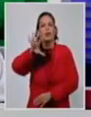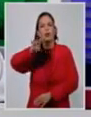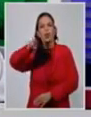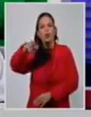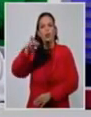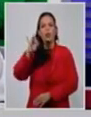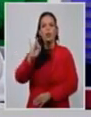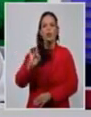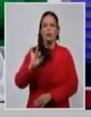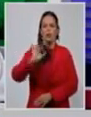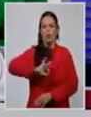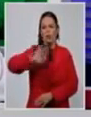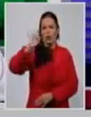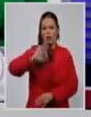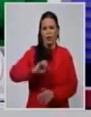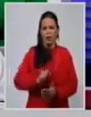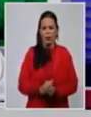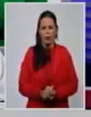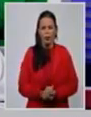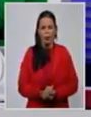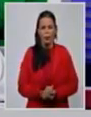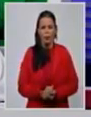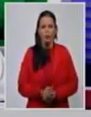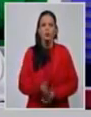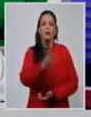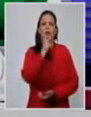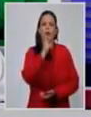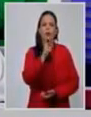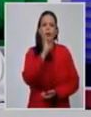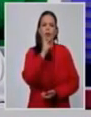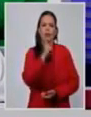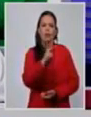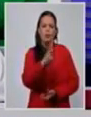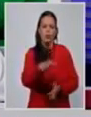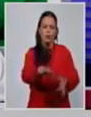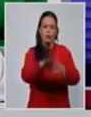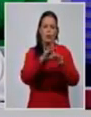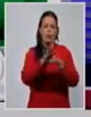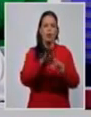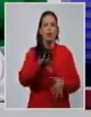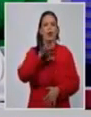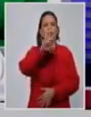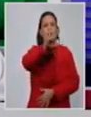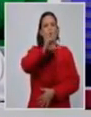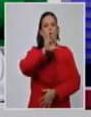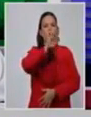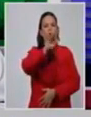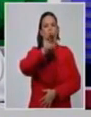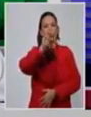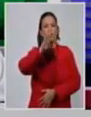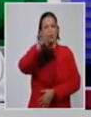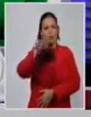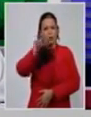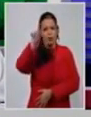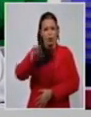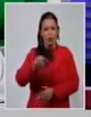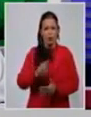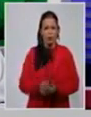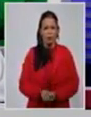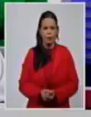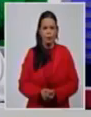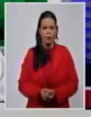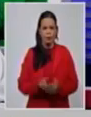75,7%. Se han atendido en los servicios de atención al grave 583 pacientes confirmados, de